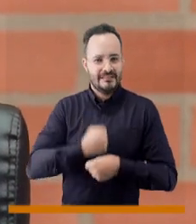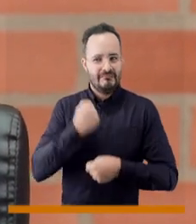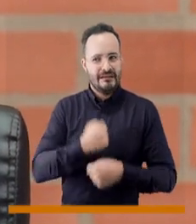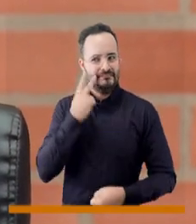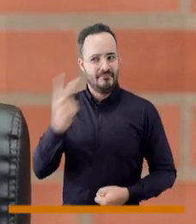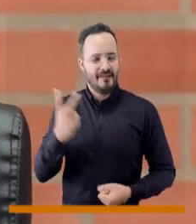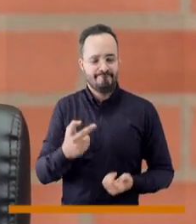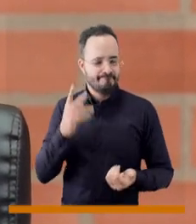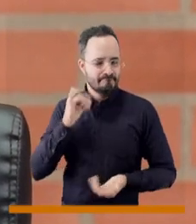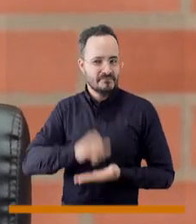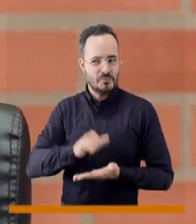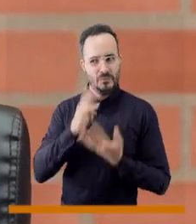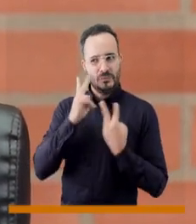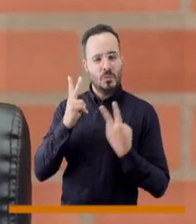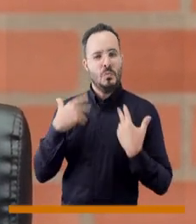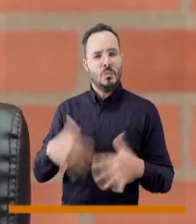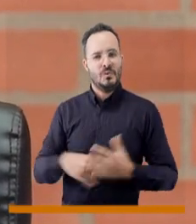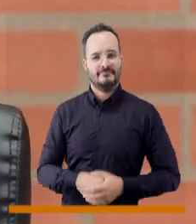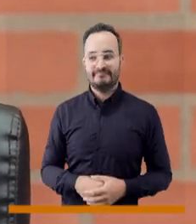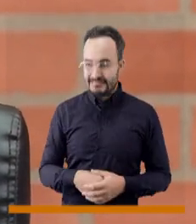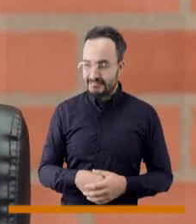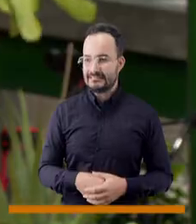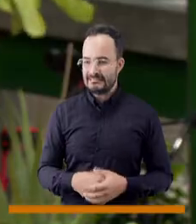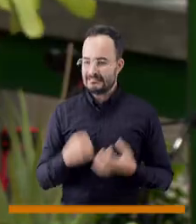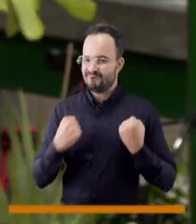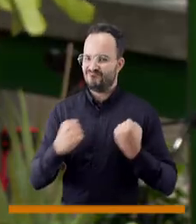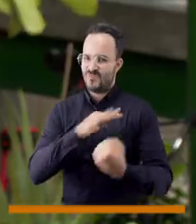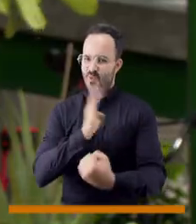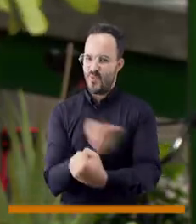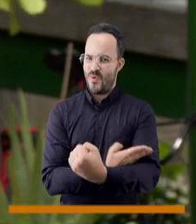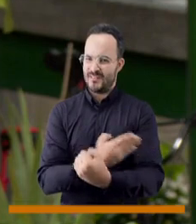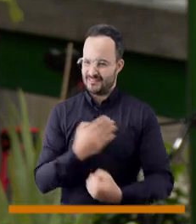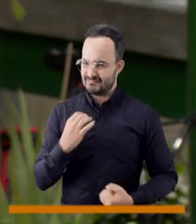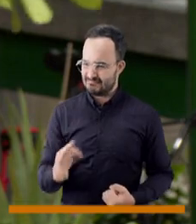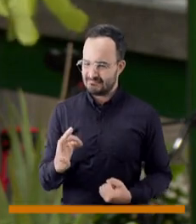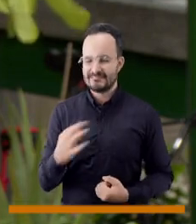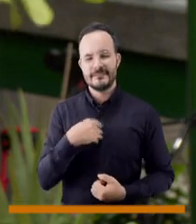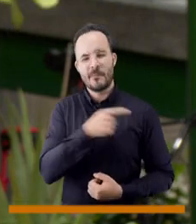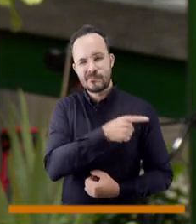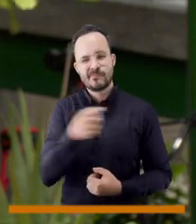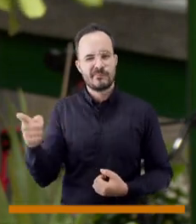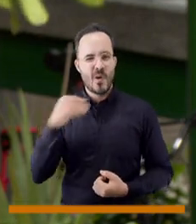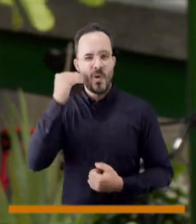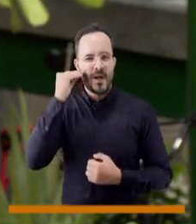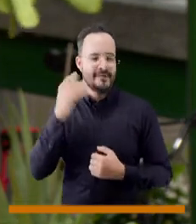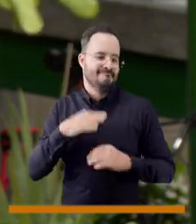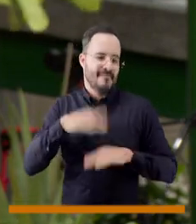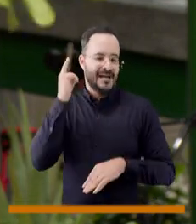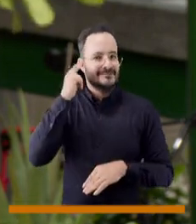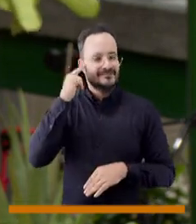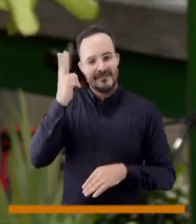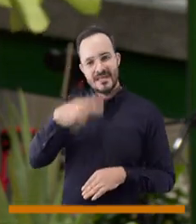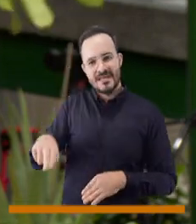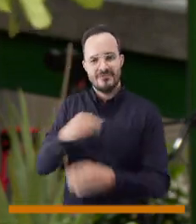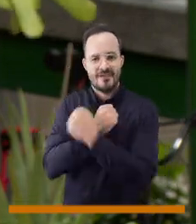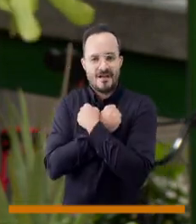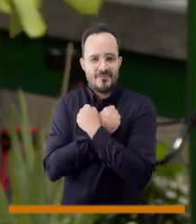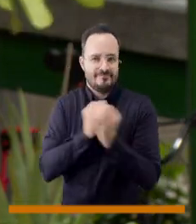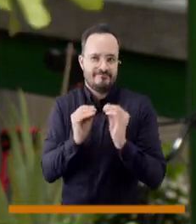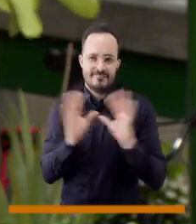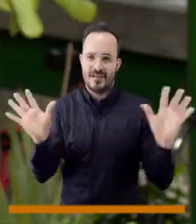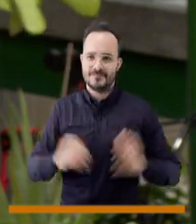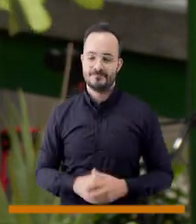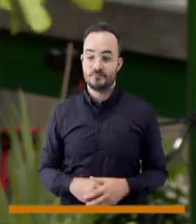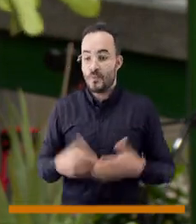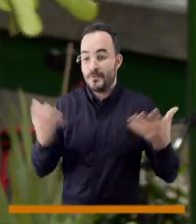trabajando como si nada. Una guerrera. Así es, esos son las familias a través de todo ese amor que le